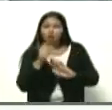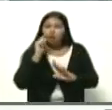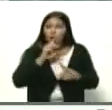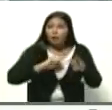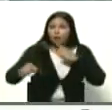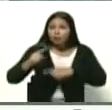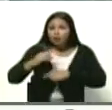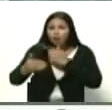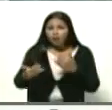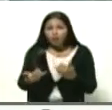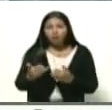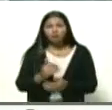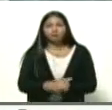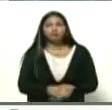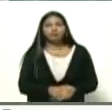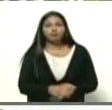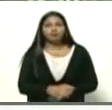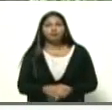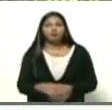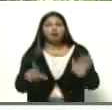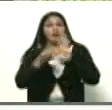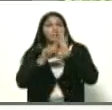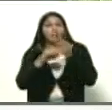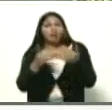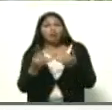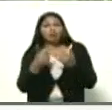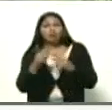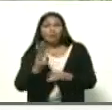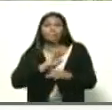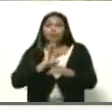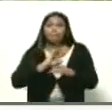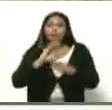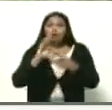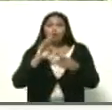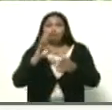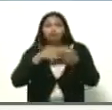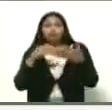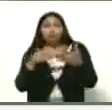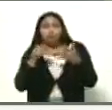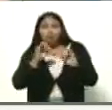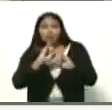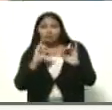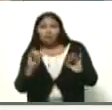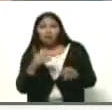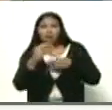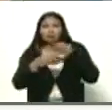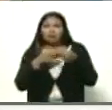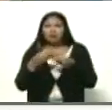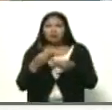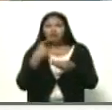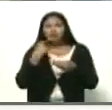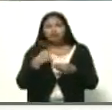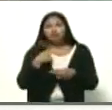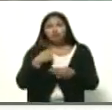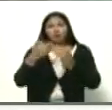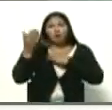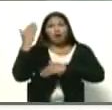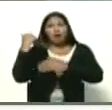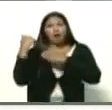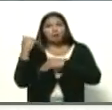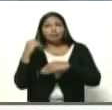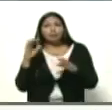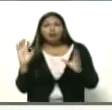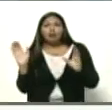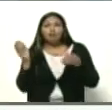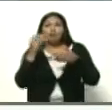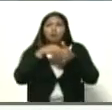obligatoria, y las leyes, sino a los propios manuales de estilo que los medios se dan a sí mismos. Yo antes era